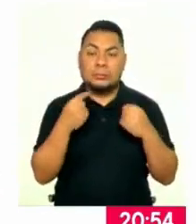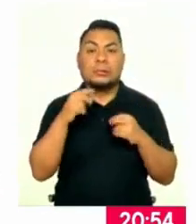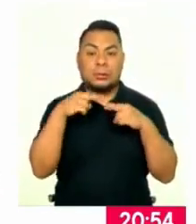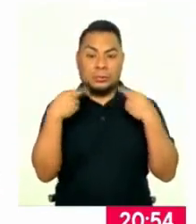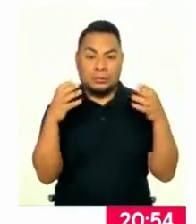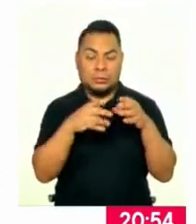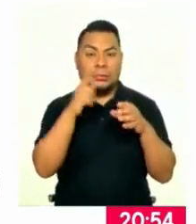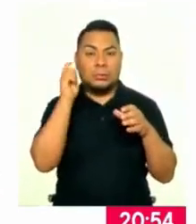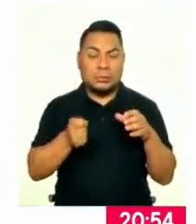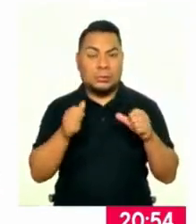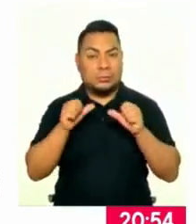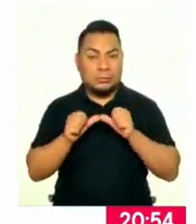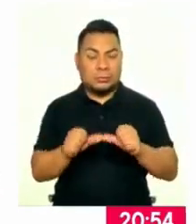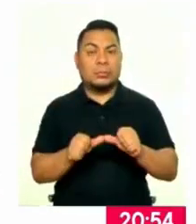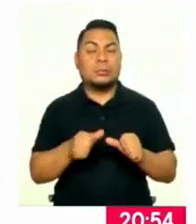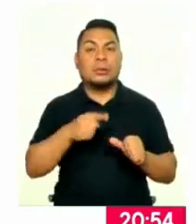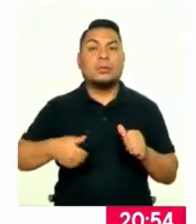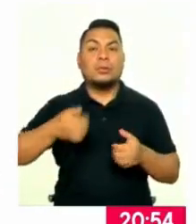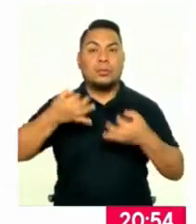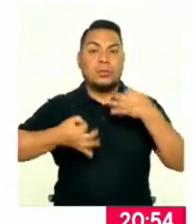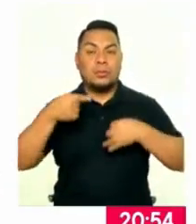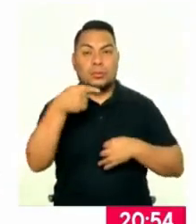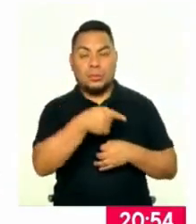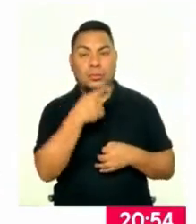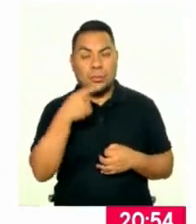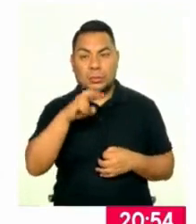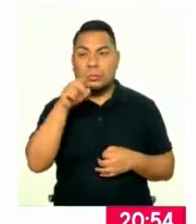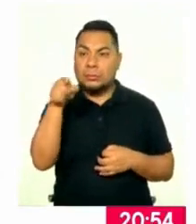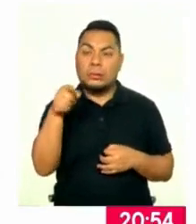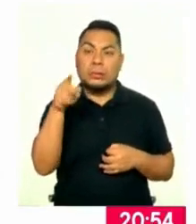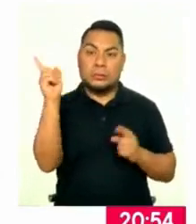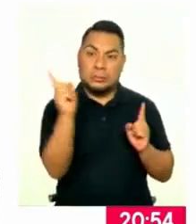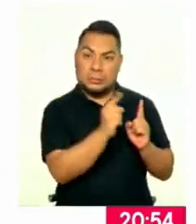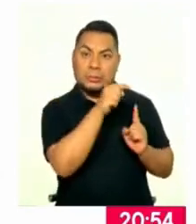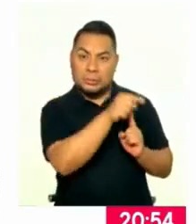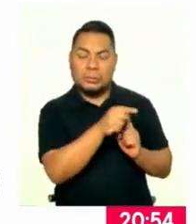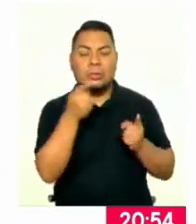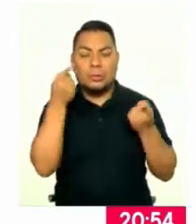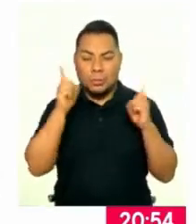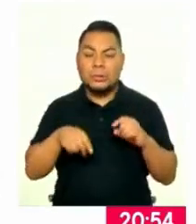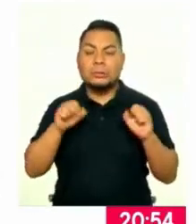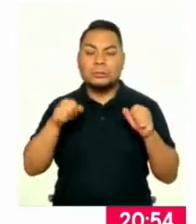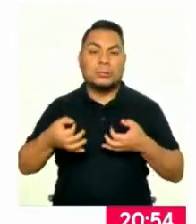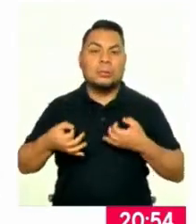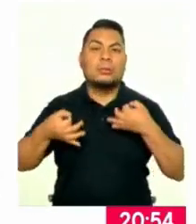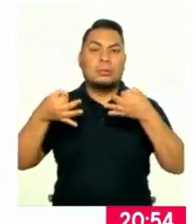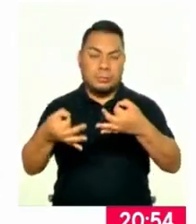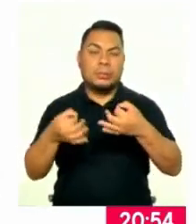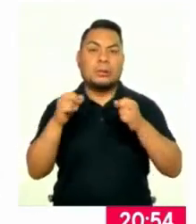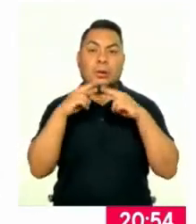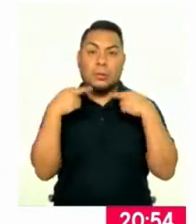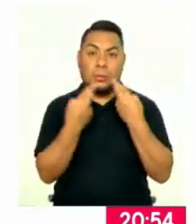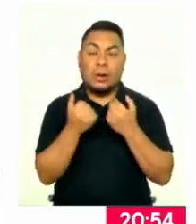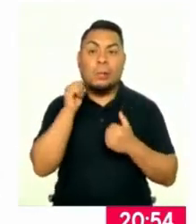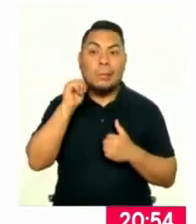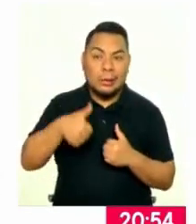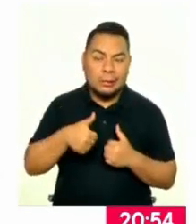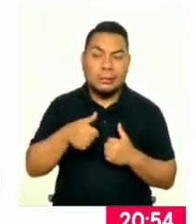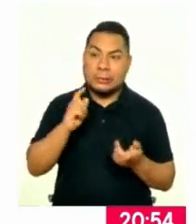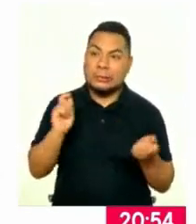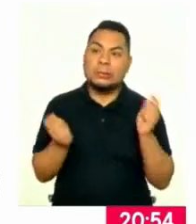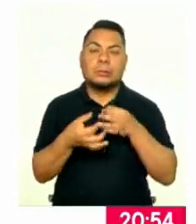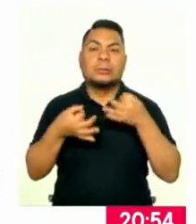en la Sala Penal Permanente de la Corte Suprema de Justicia de la República, se ha acordado reprogramar la sesión de la Comisión Permanente